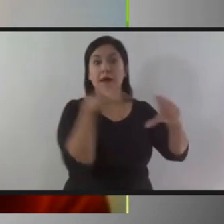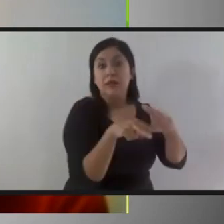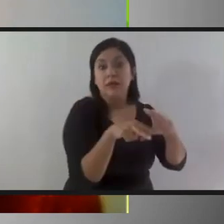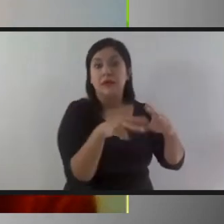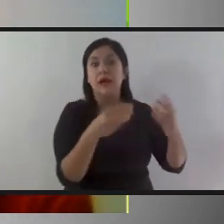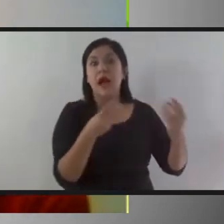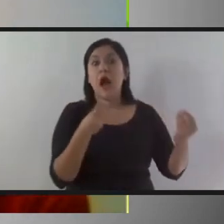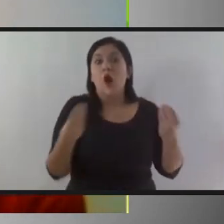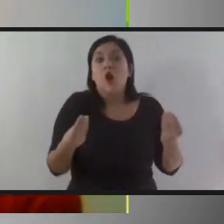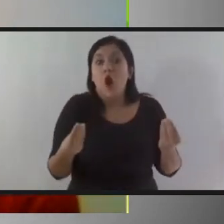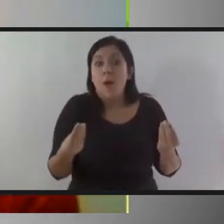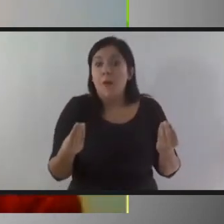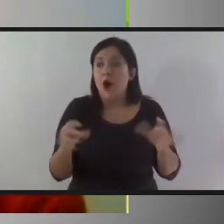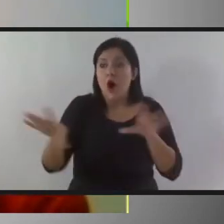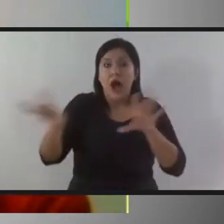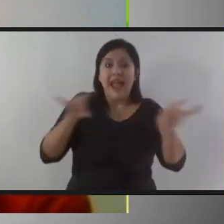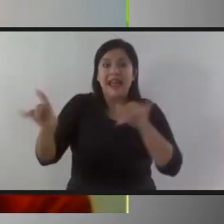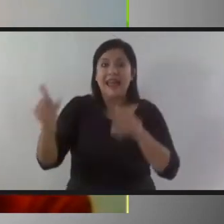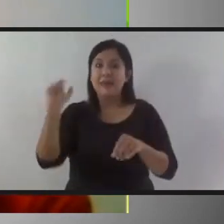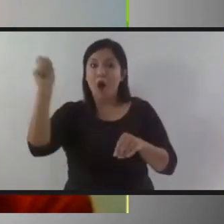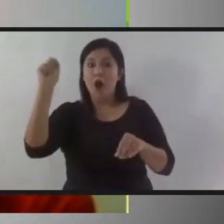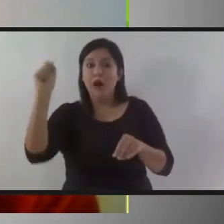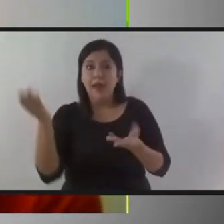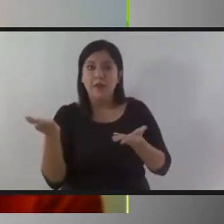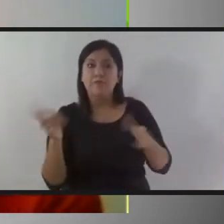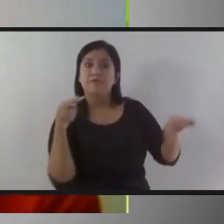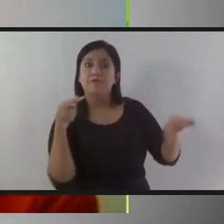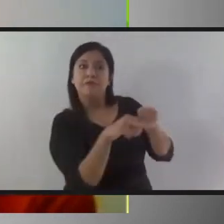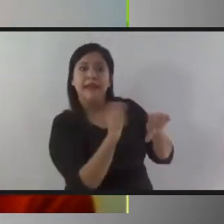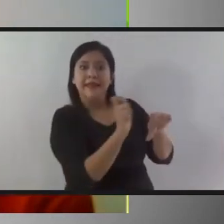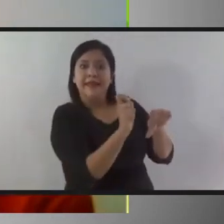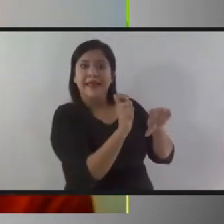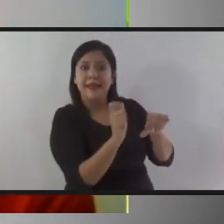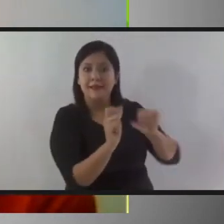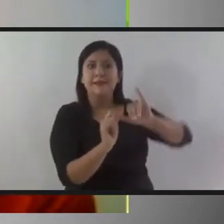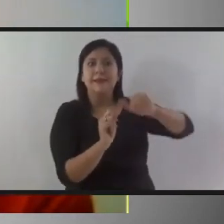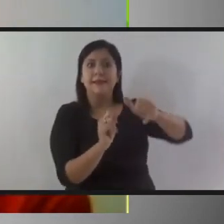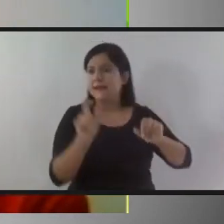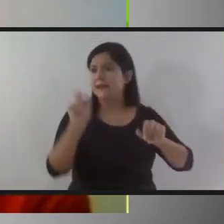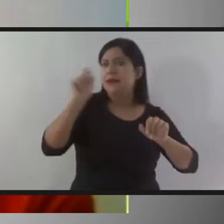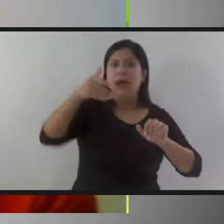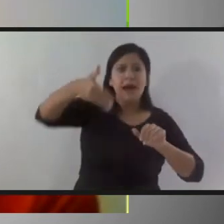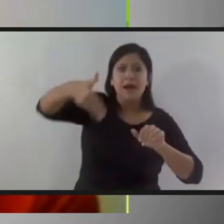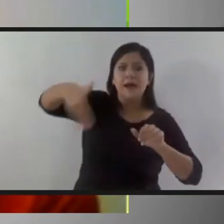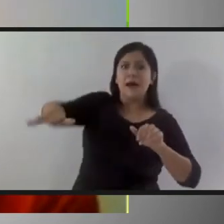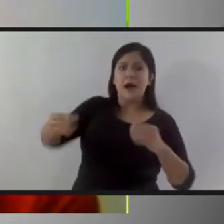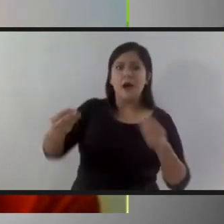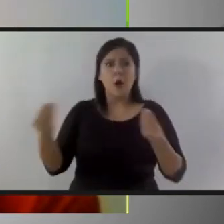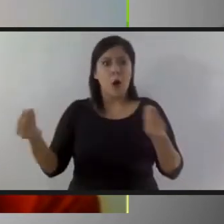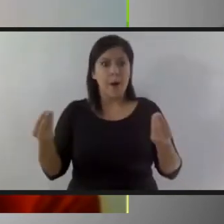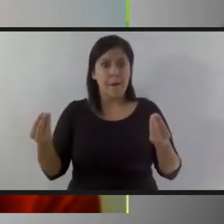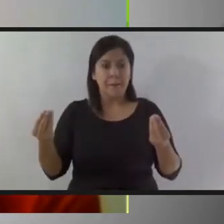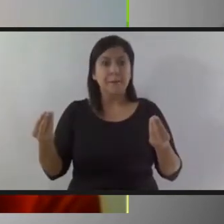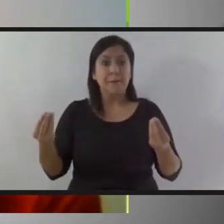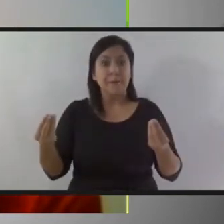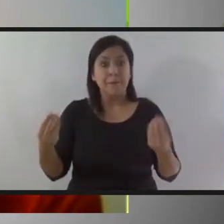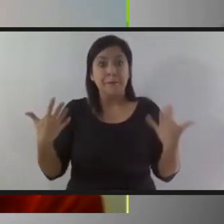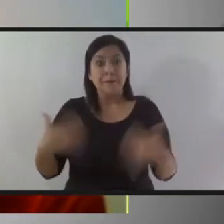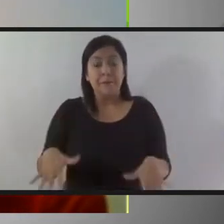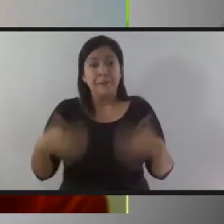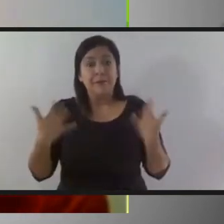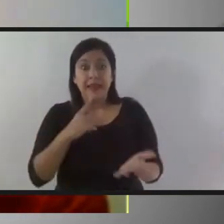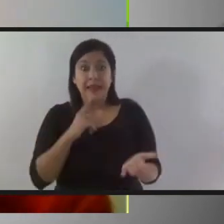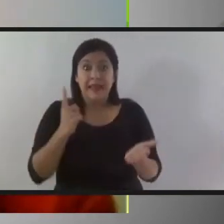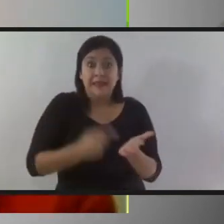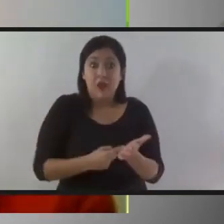de un colapso del sistema en contexto de pandemia. Según el artículo, ese orden relegaría a